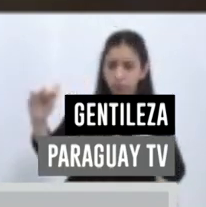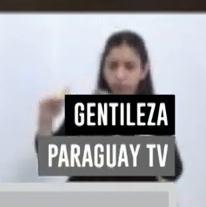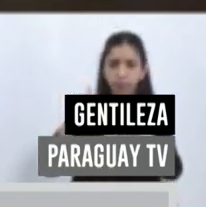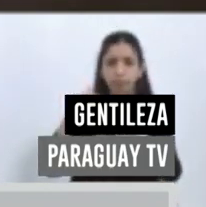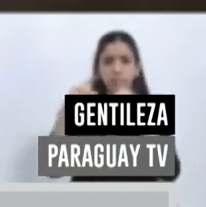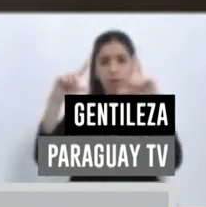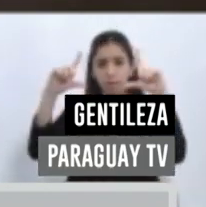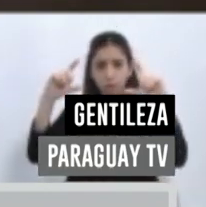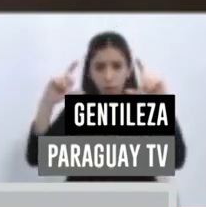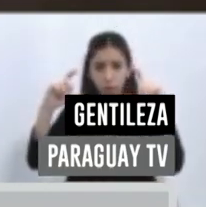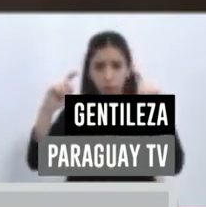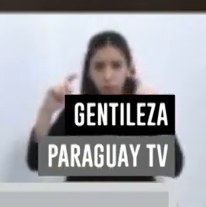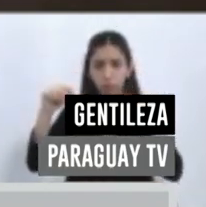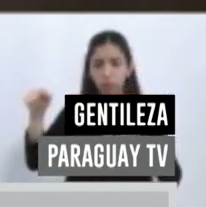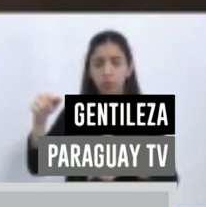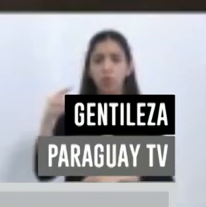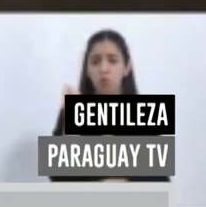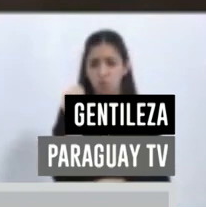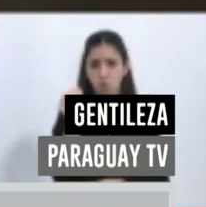Muchos 5.000.